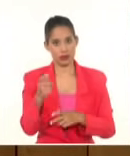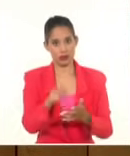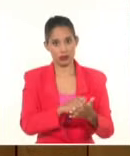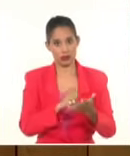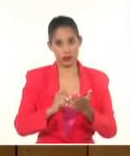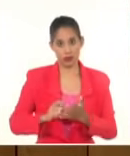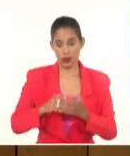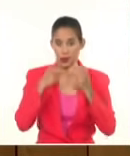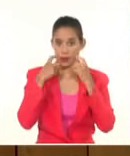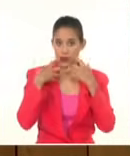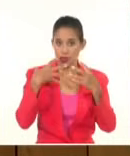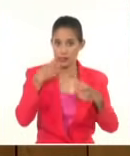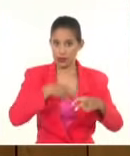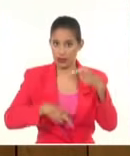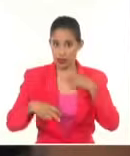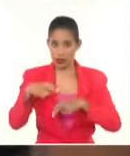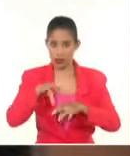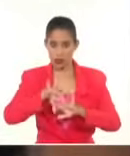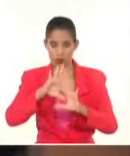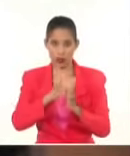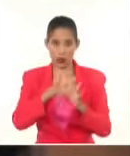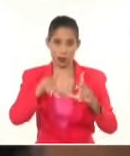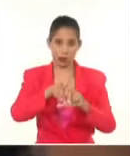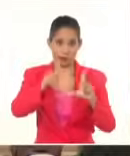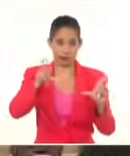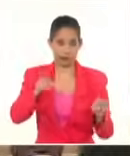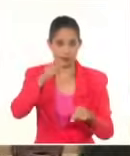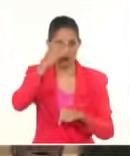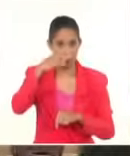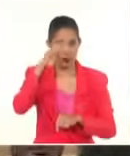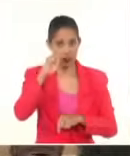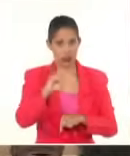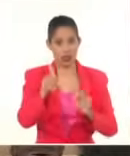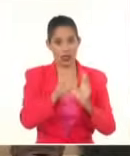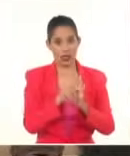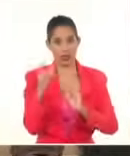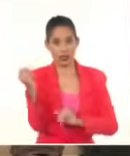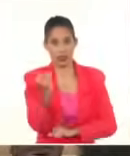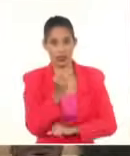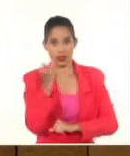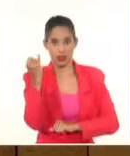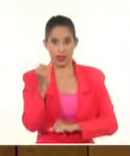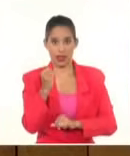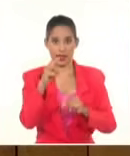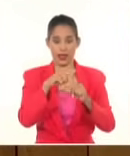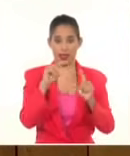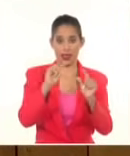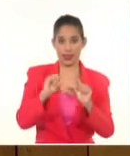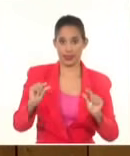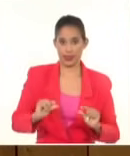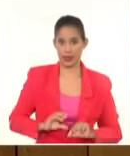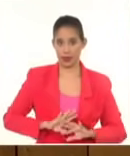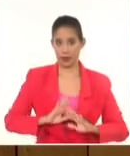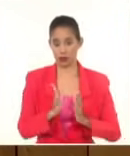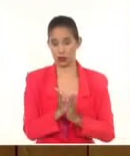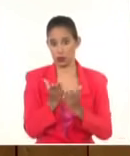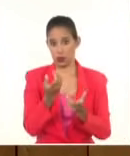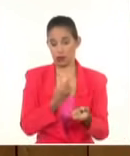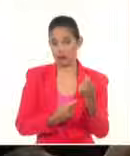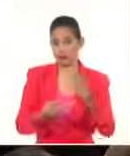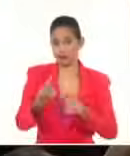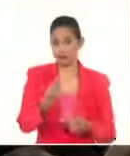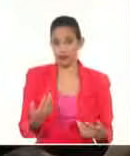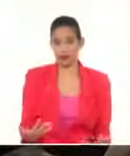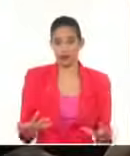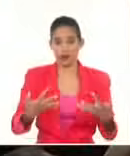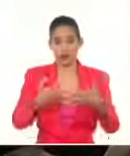flujos migratorios actuales del país, las legislaciones internacionales sobre el tema y teniendo en cuenta los vacíos legislativos existentes en